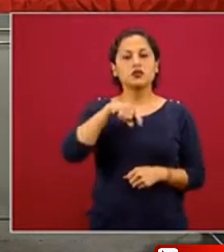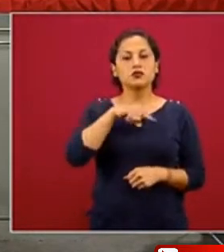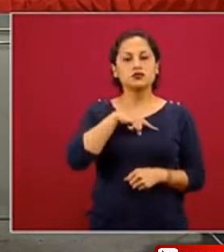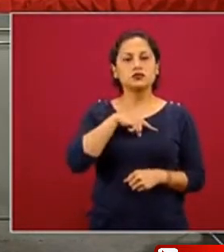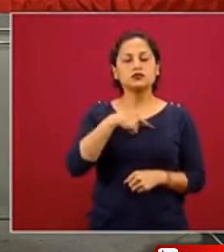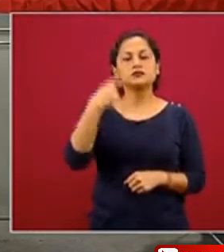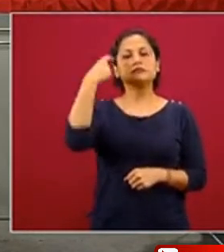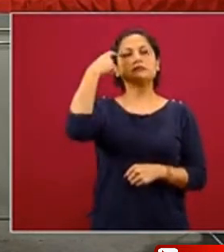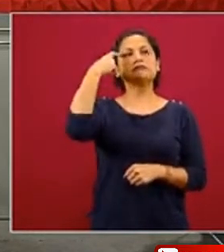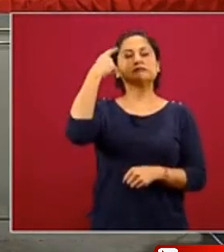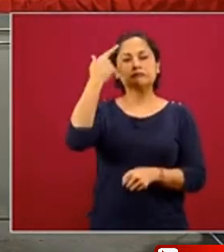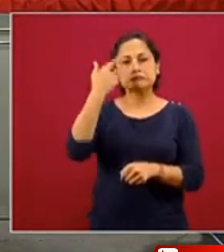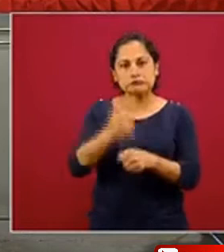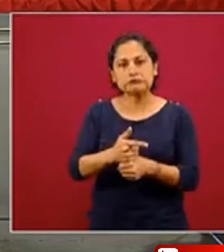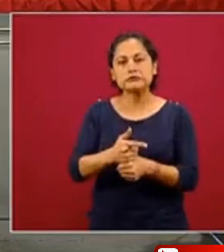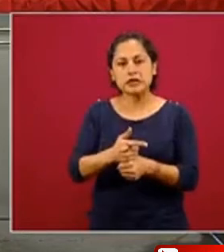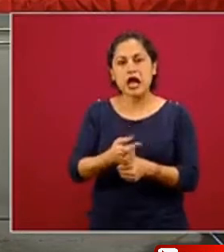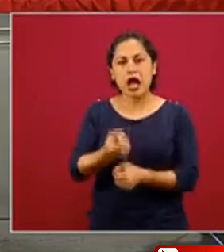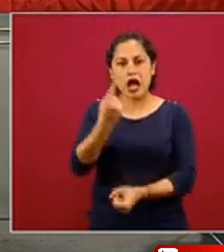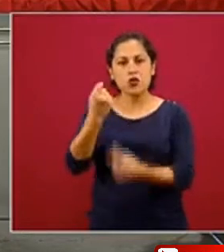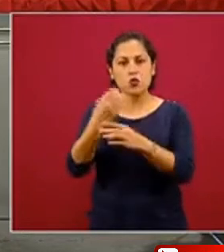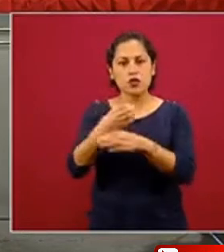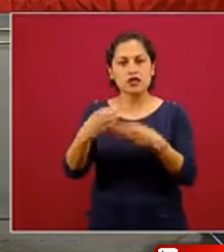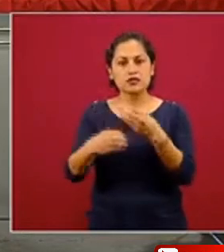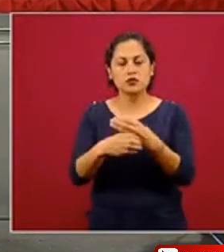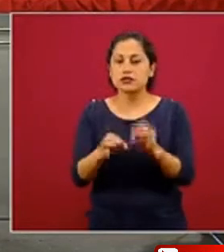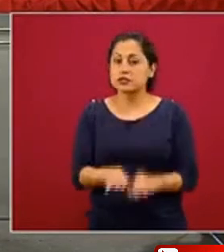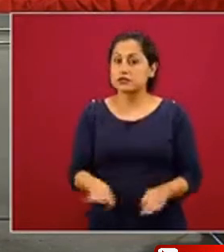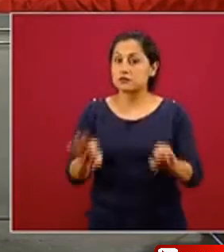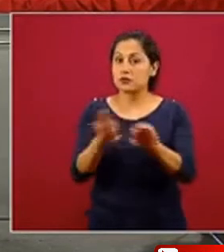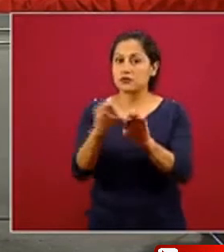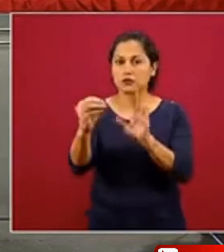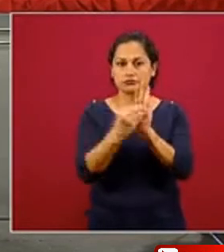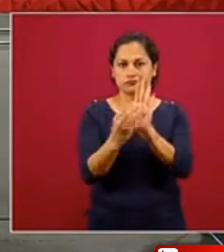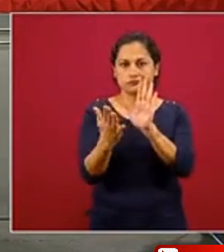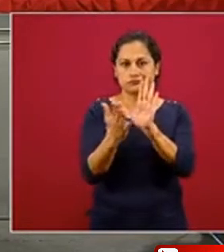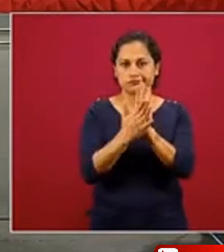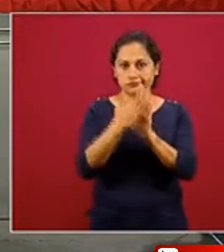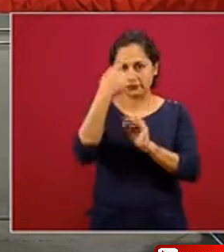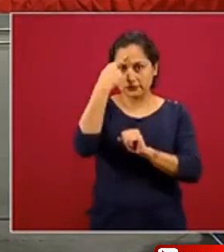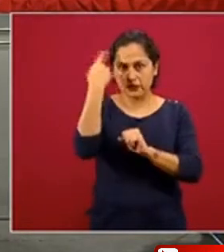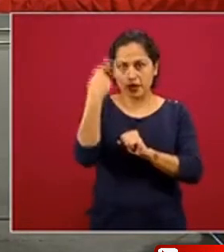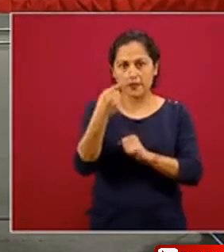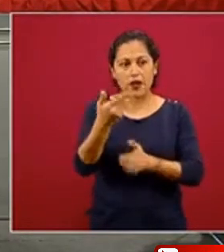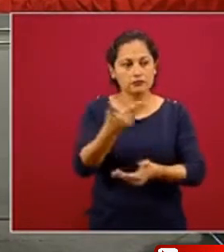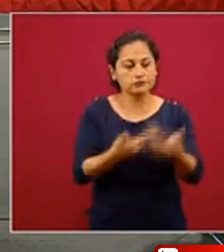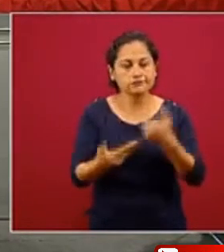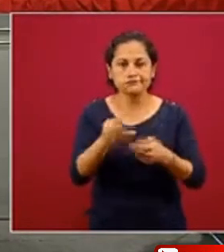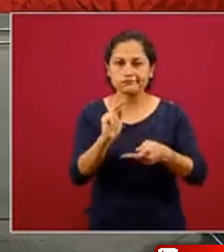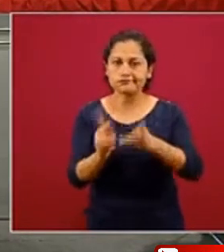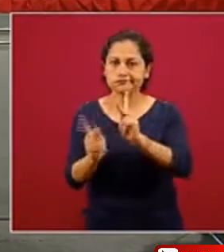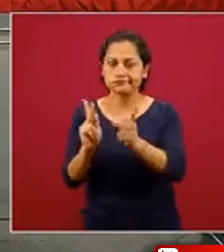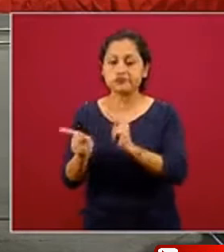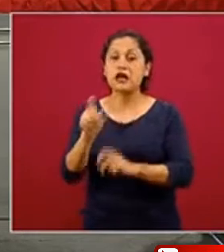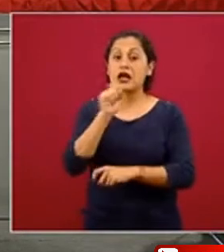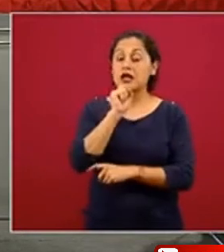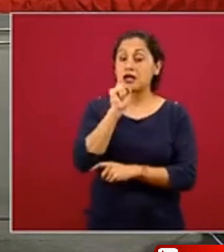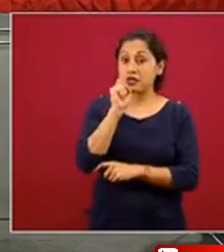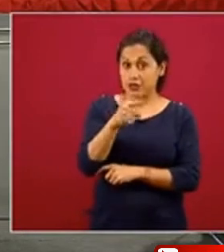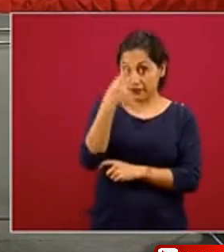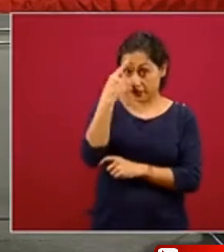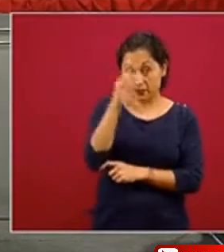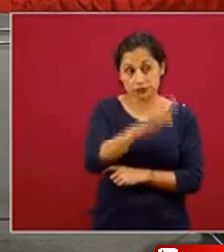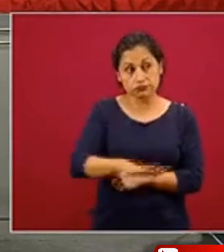pena destacar algunos elementos que abran a la conversación y sobre todo que vinculen más claramente a la